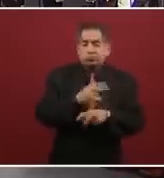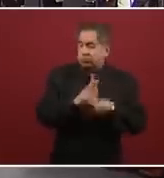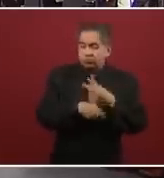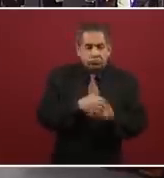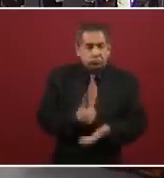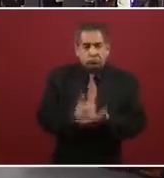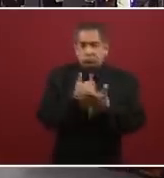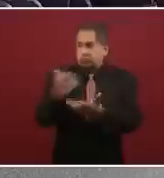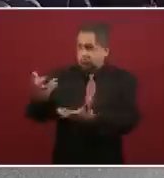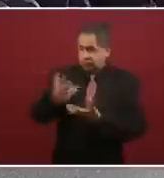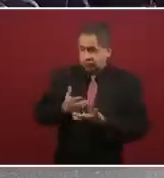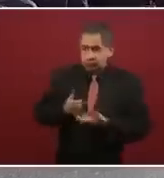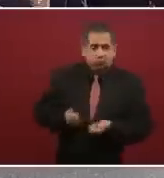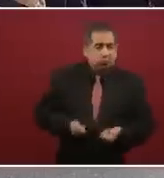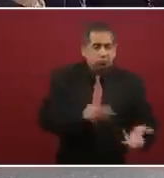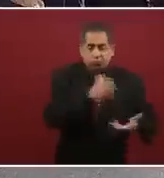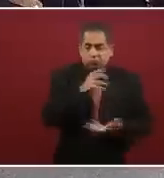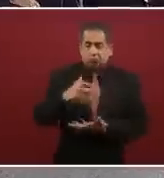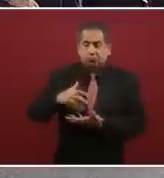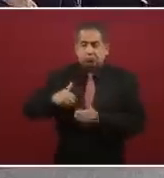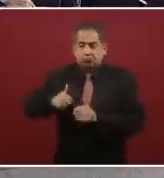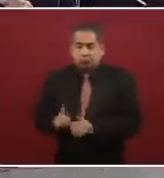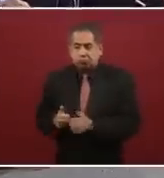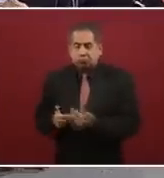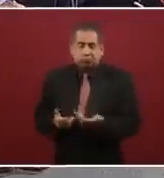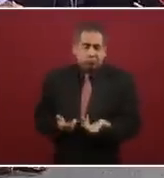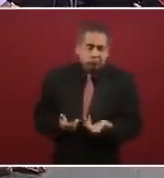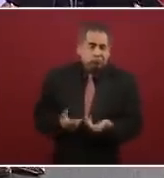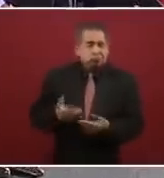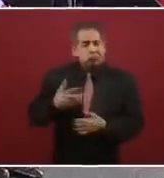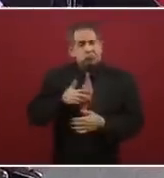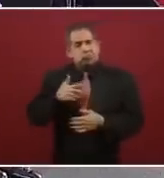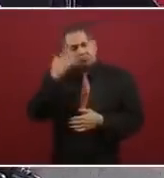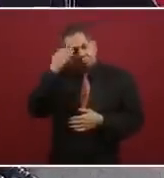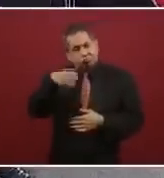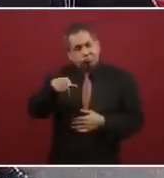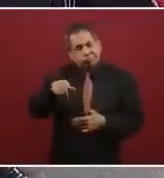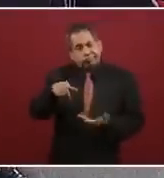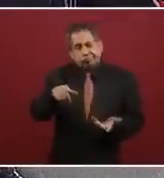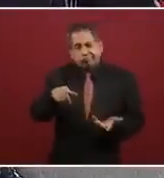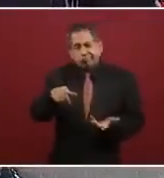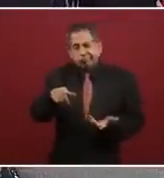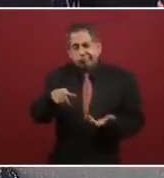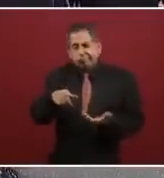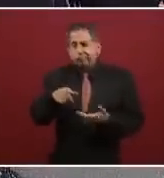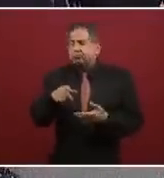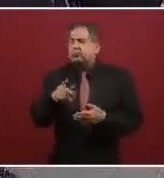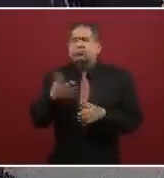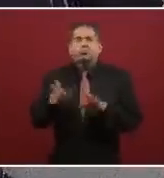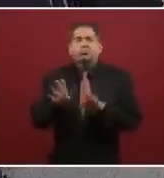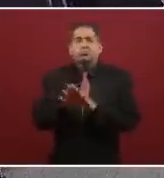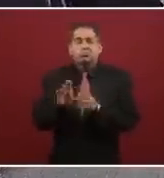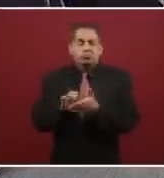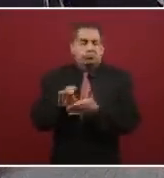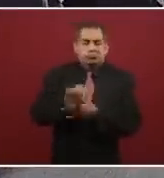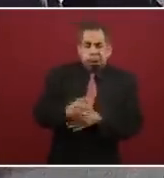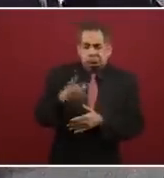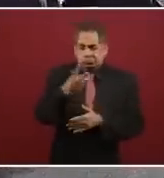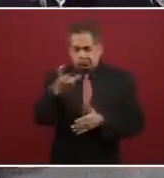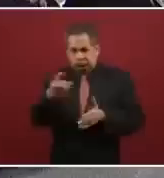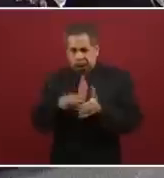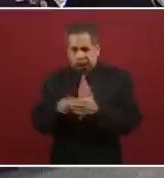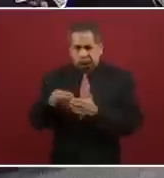para entregar el fertilizante. Y tengo otra pregunta más. Tengo entendido que se invirtieron 300 millones de